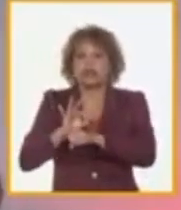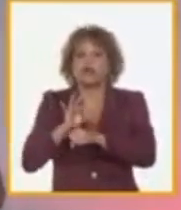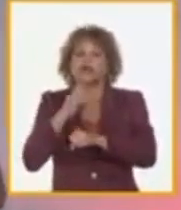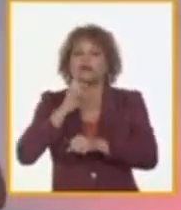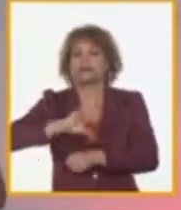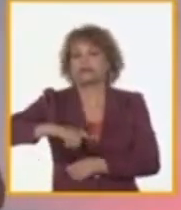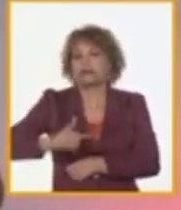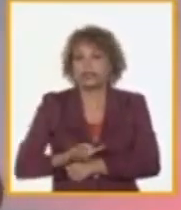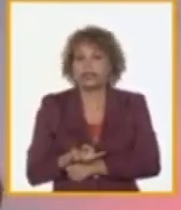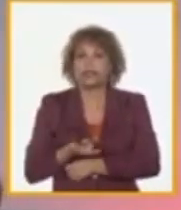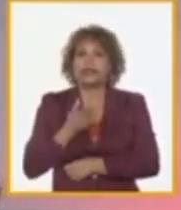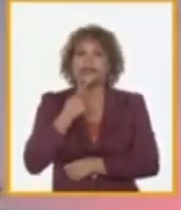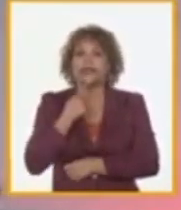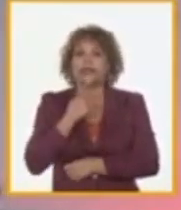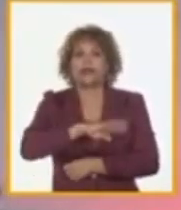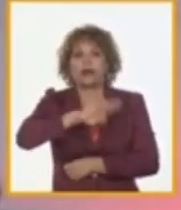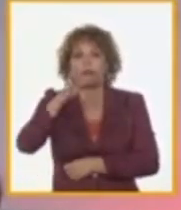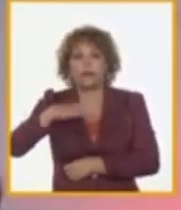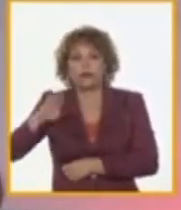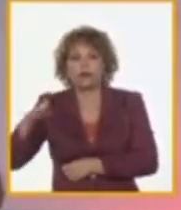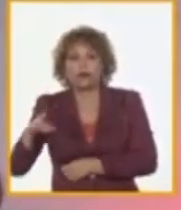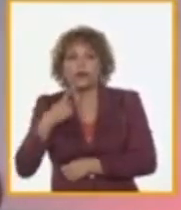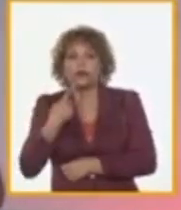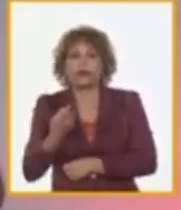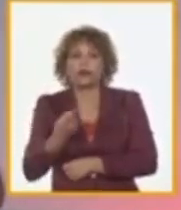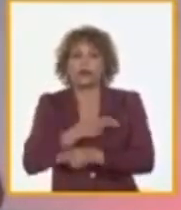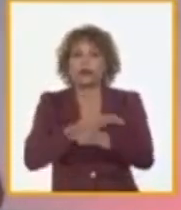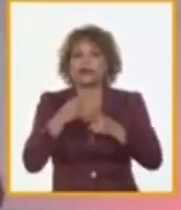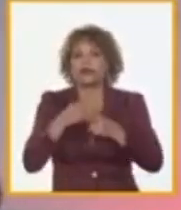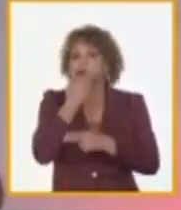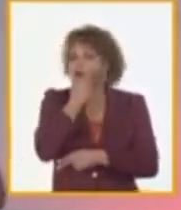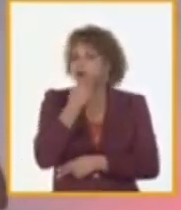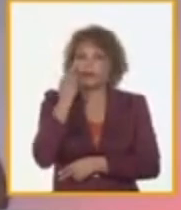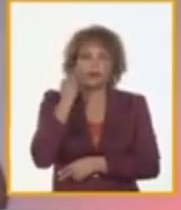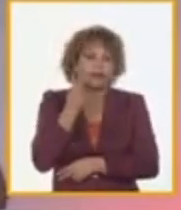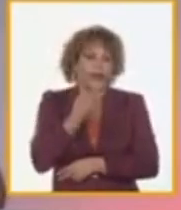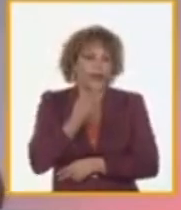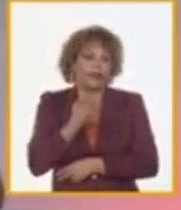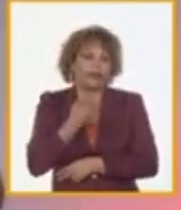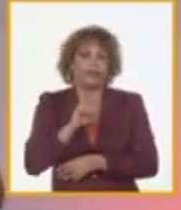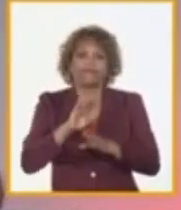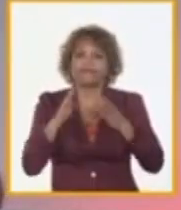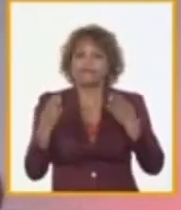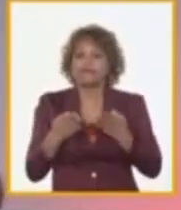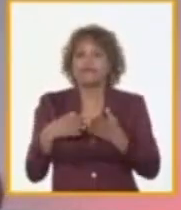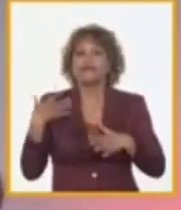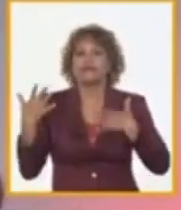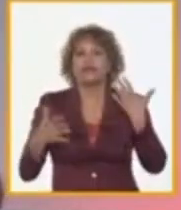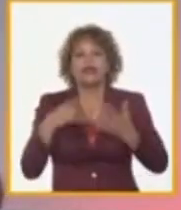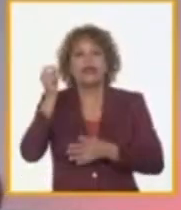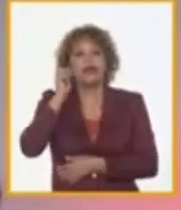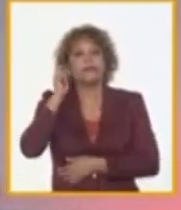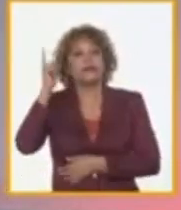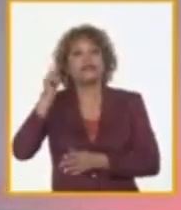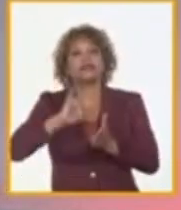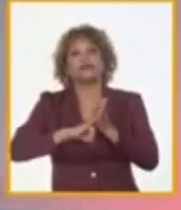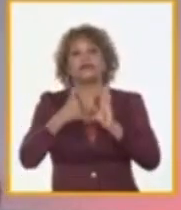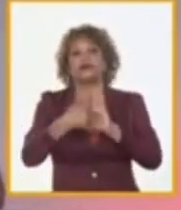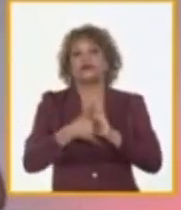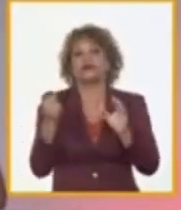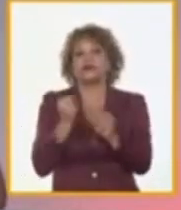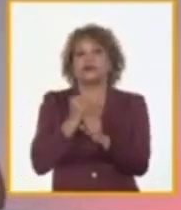las montañas de la Sierra maestra y la escambray la brill instructor de arte José Martí también con la activación de su guerrilla y la experiencia que tiene con sus proyectos en el trabajo